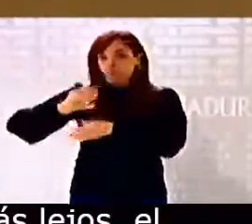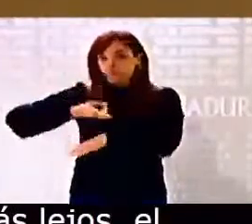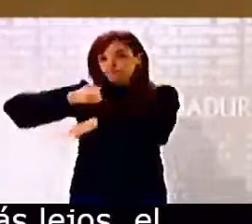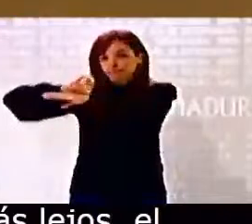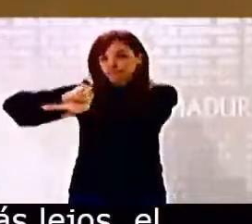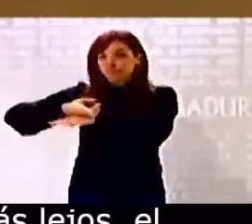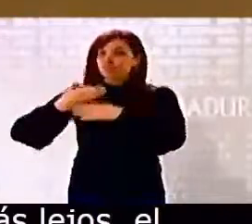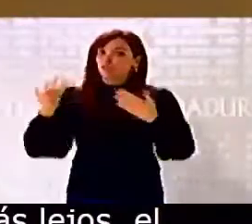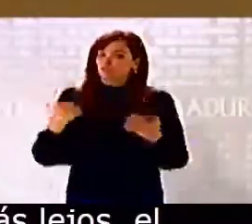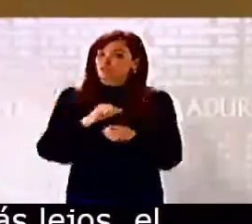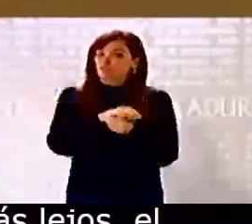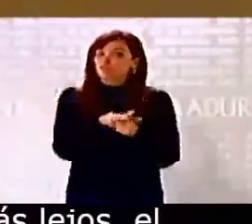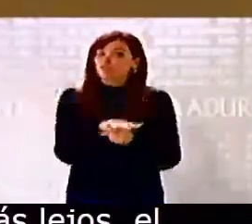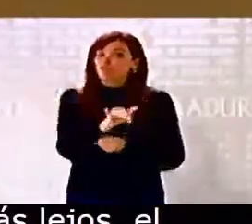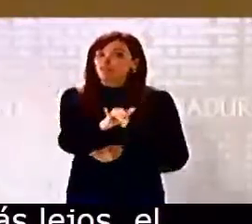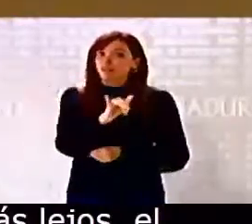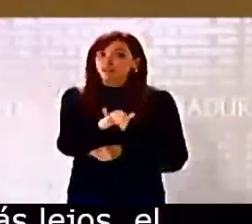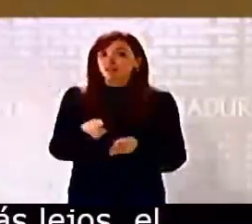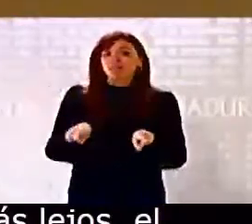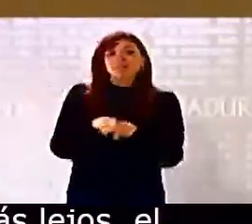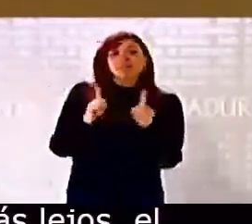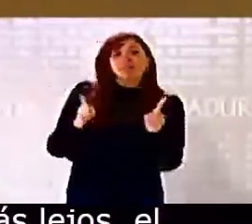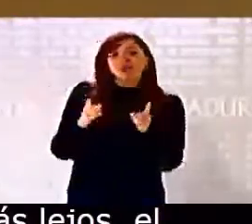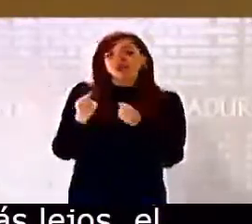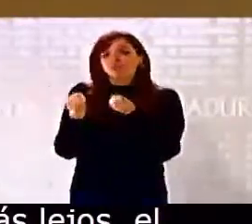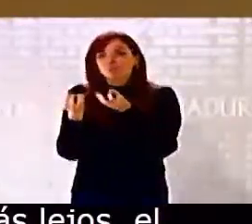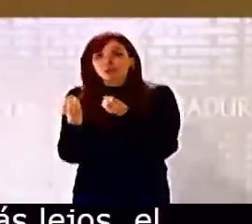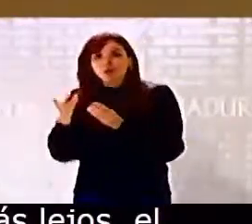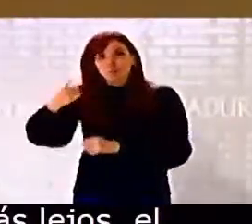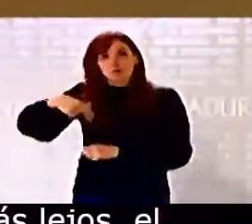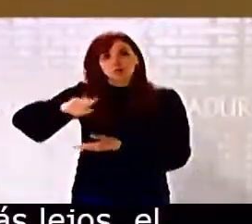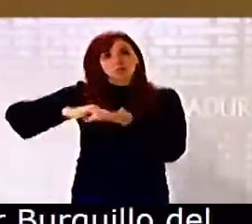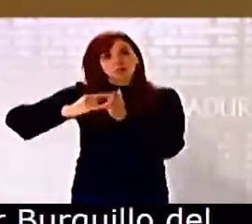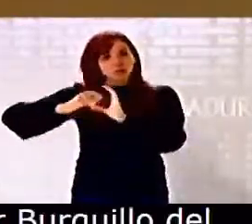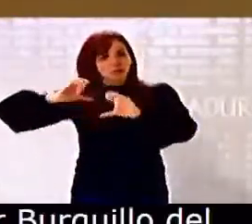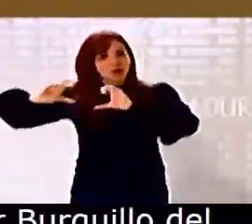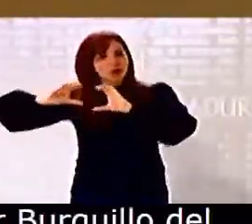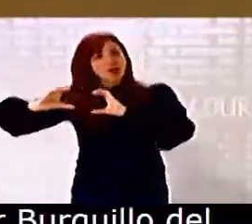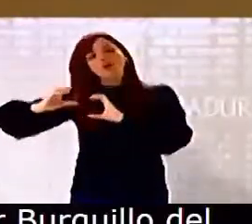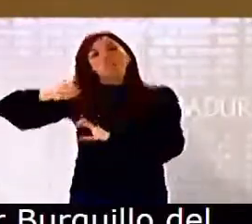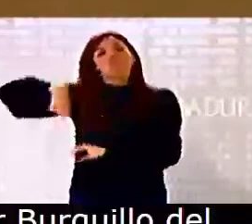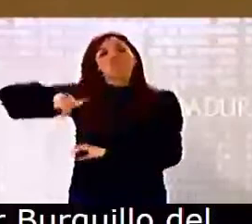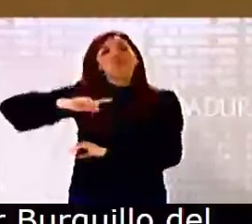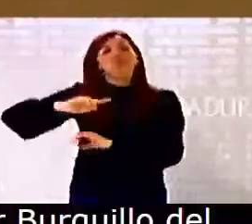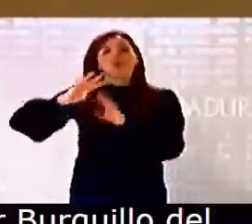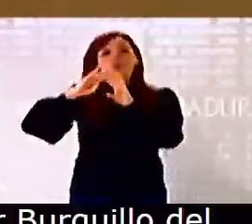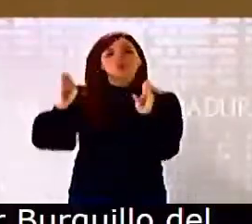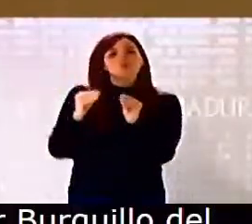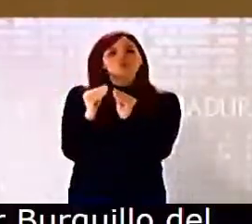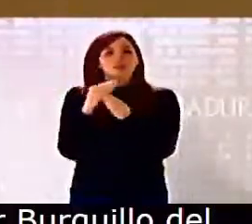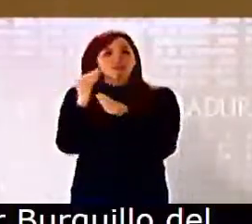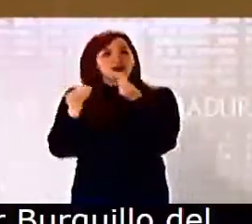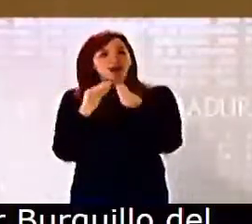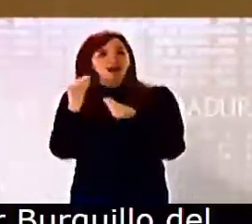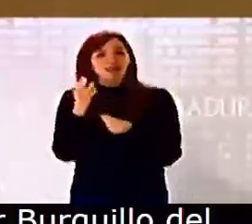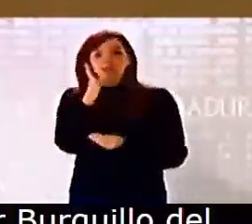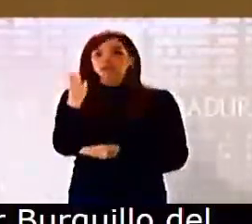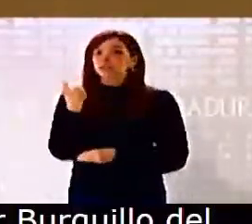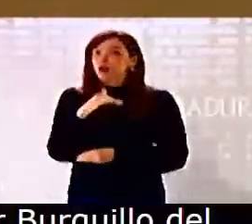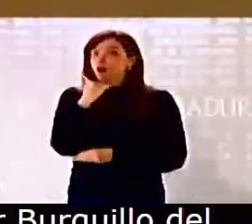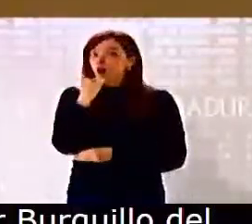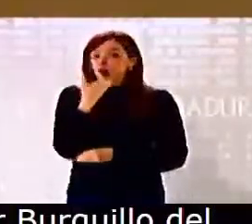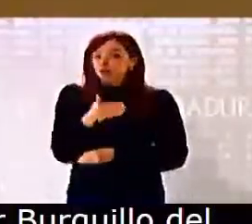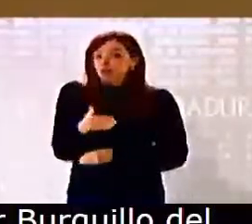los balances que se quieran hacer, y que es lógico que ustedes los medios de comunicación hagan en la semana en la que ya se va a cumplir un año